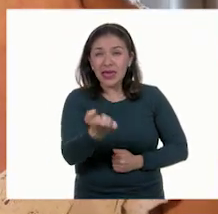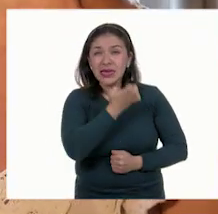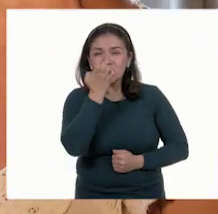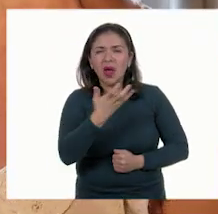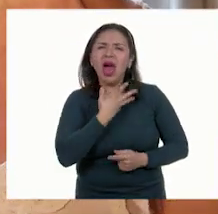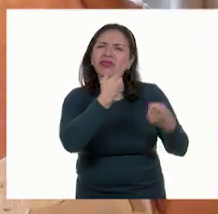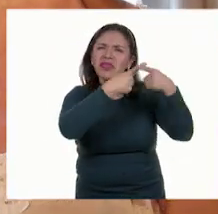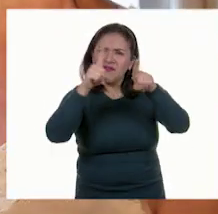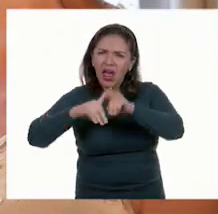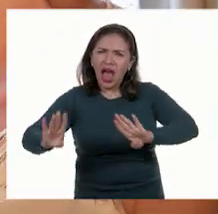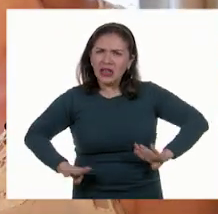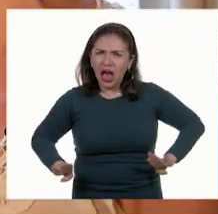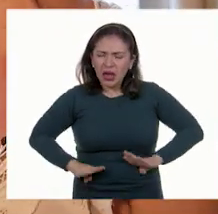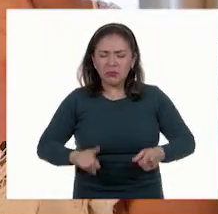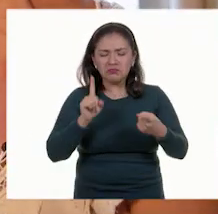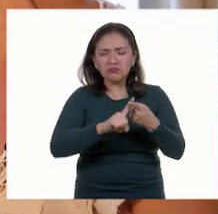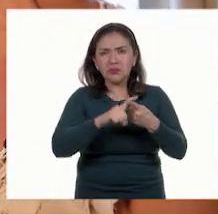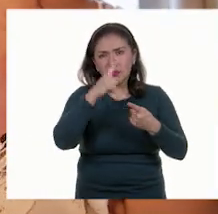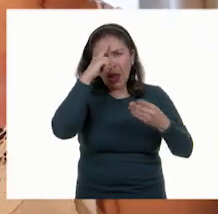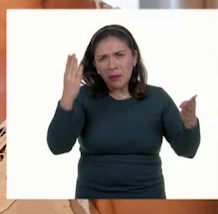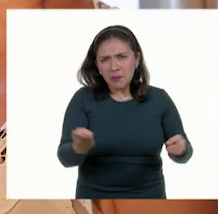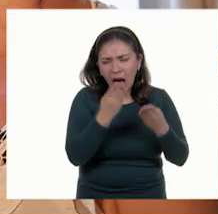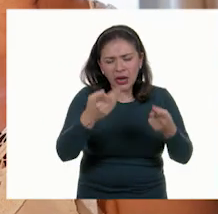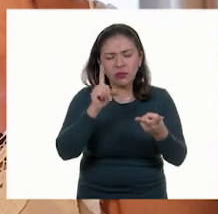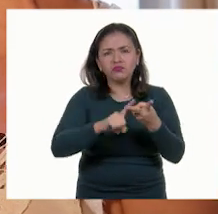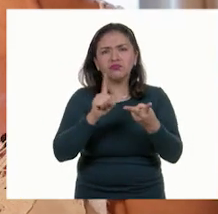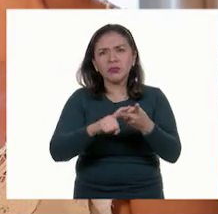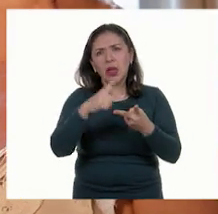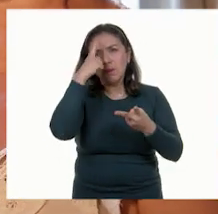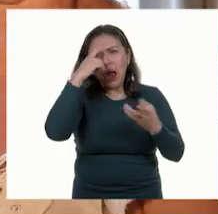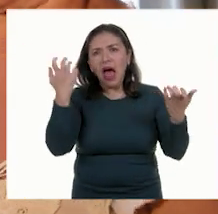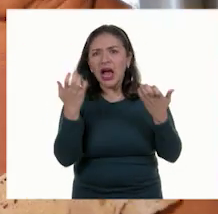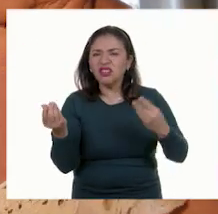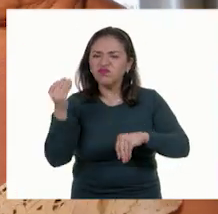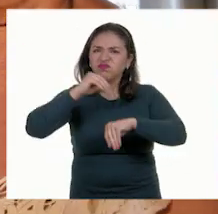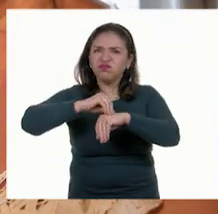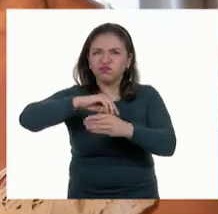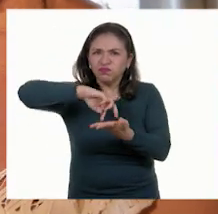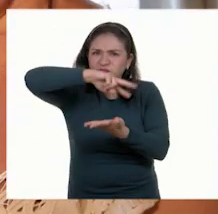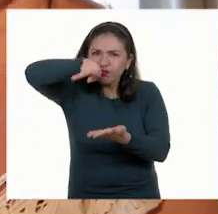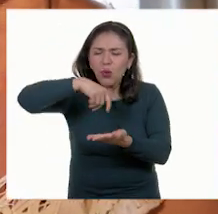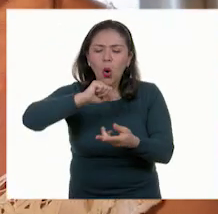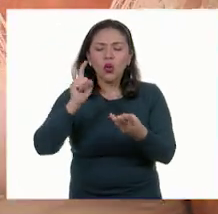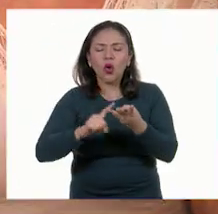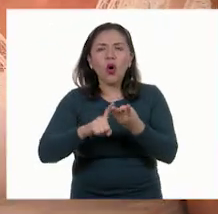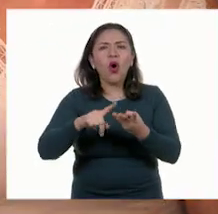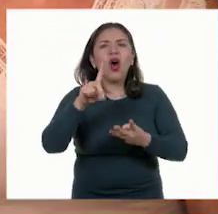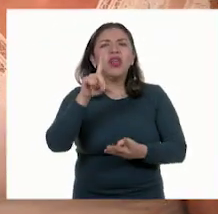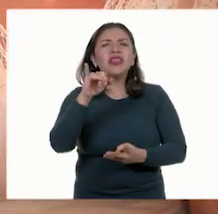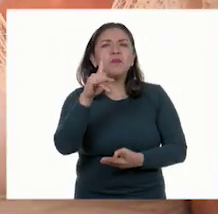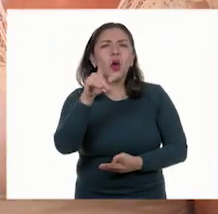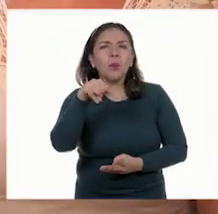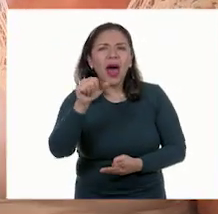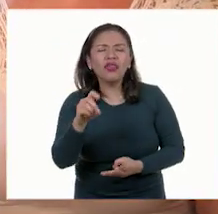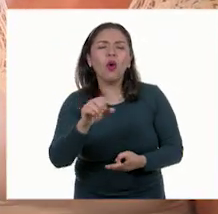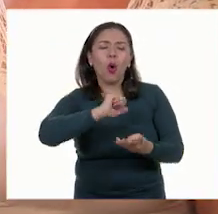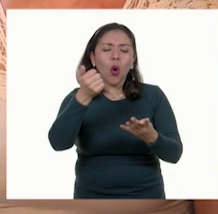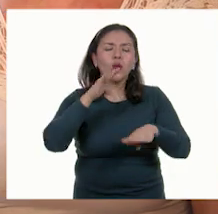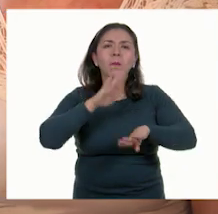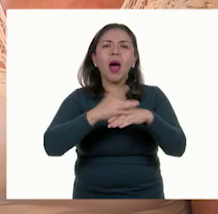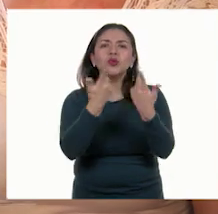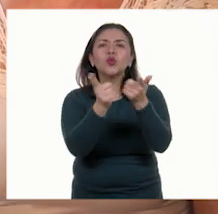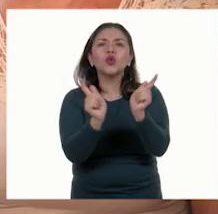varias vertientes. Hay un estudio para bailarines, otro para ejecutantes, otro para hacer un diplomado, más los grupos